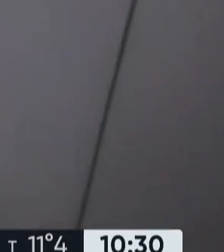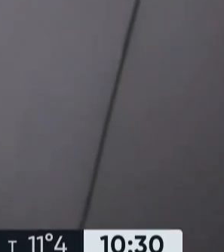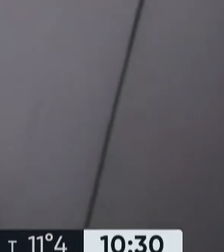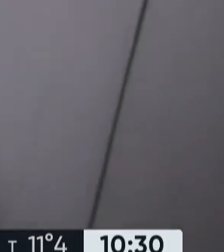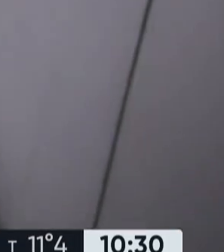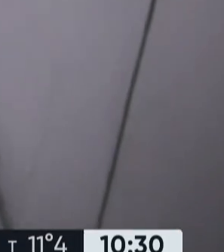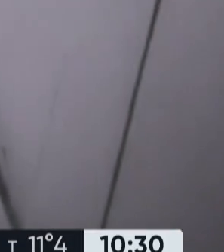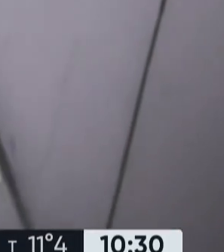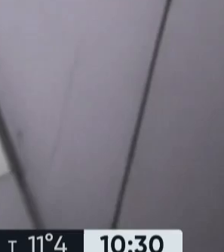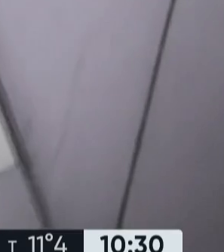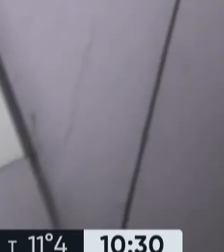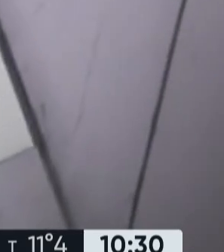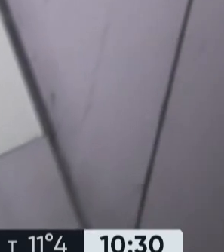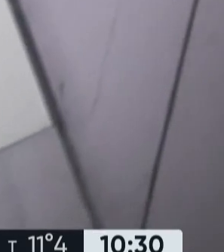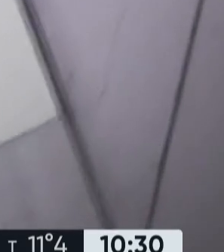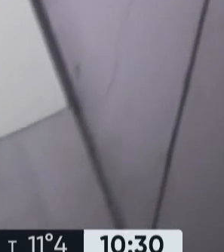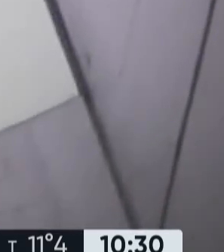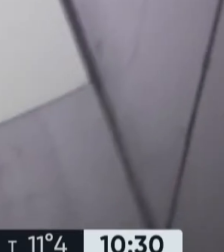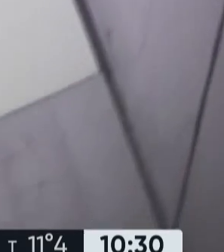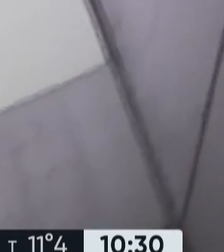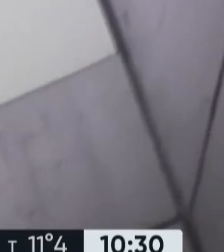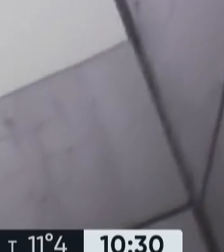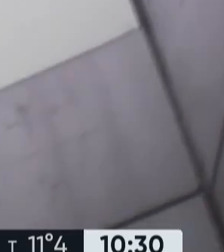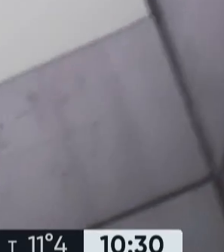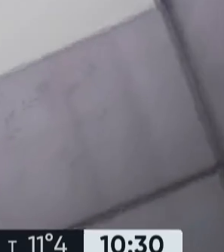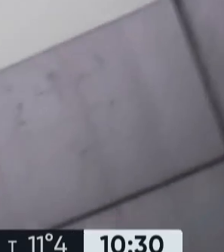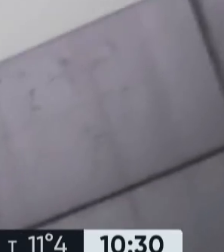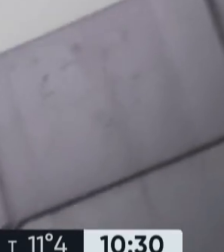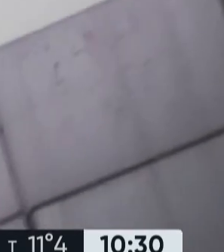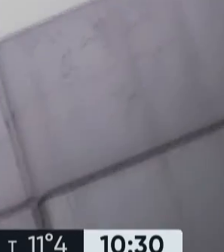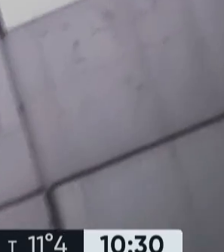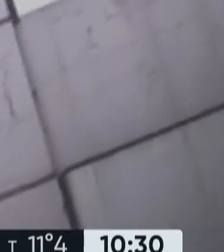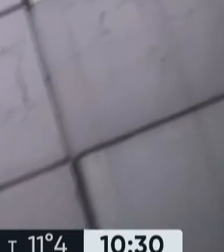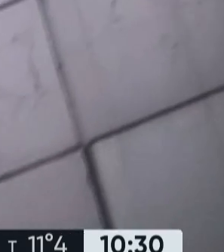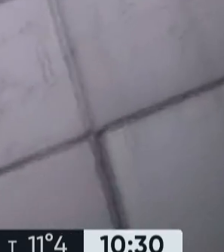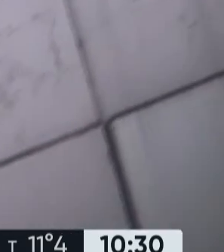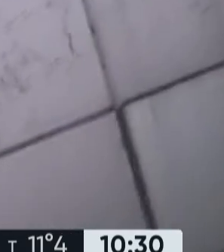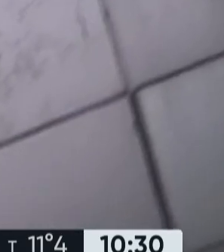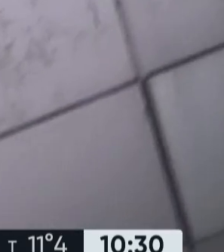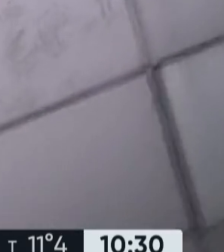Thank you.